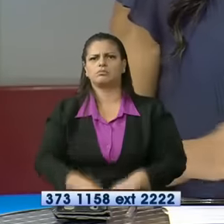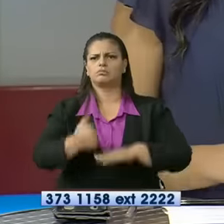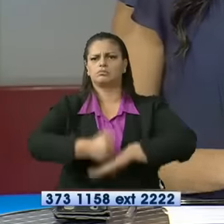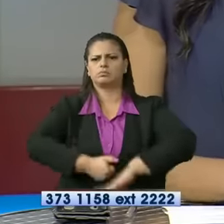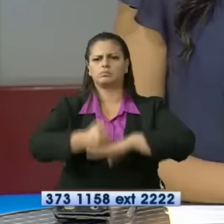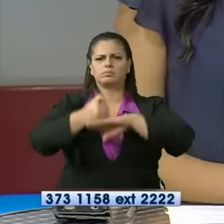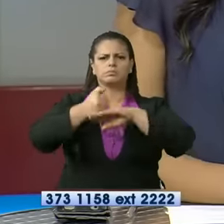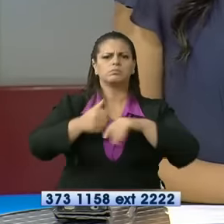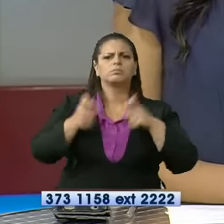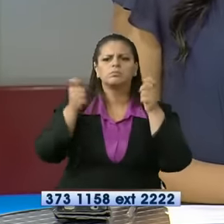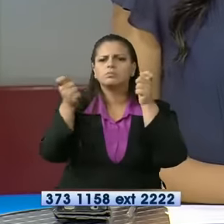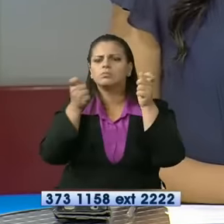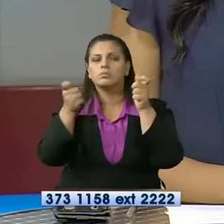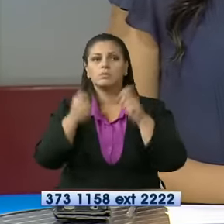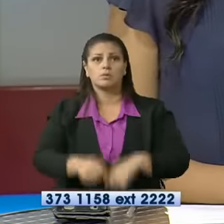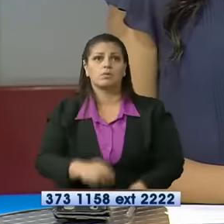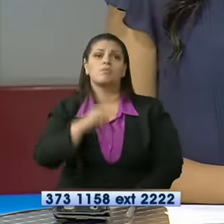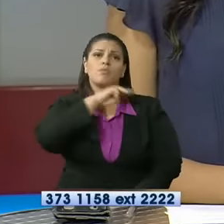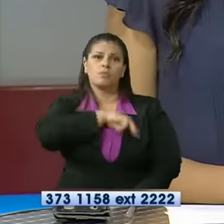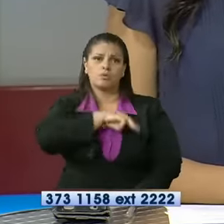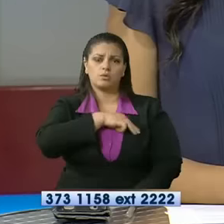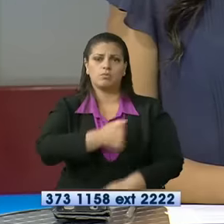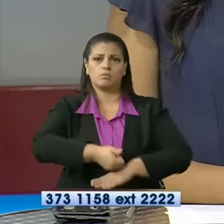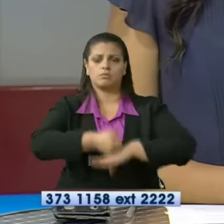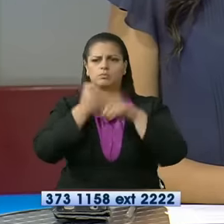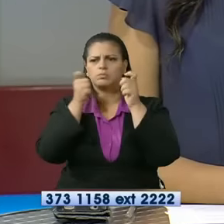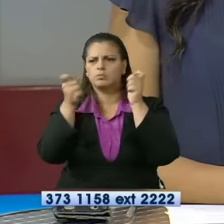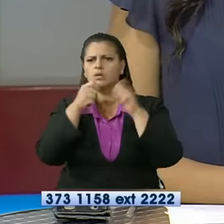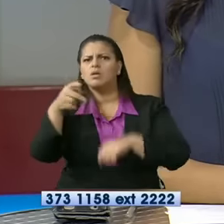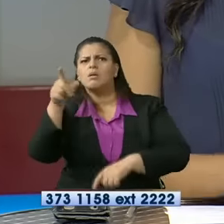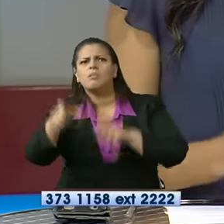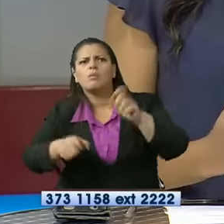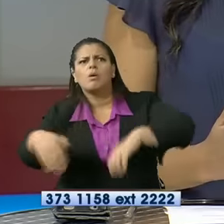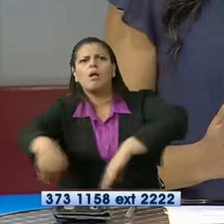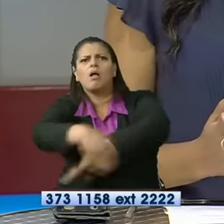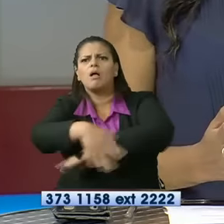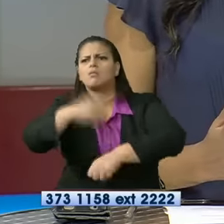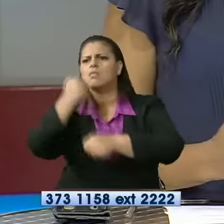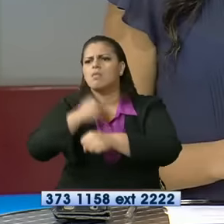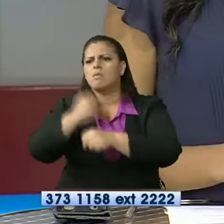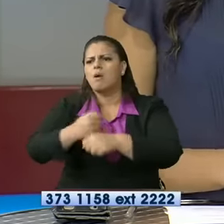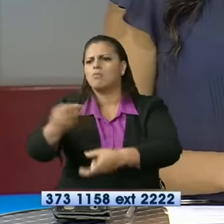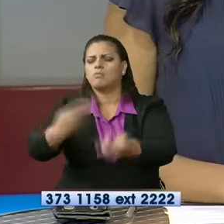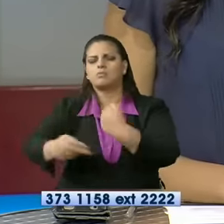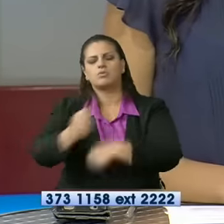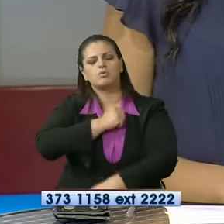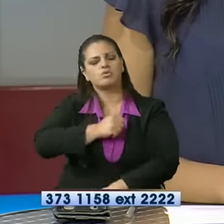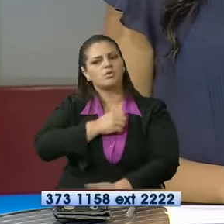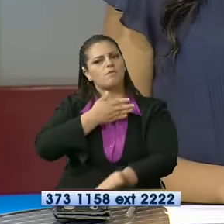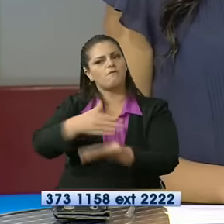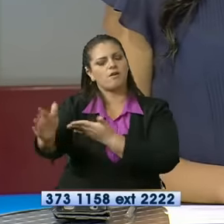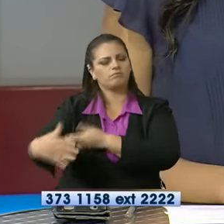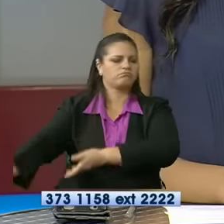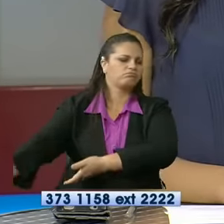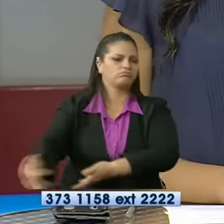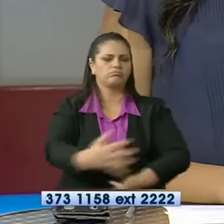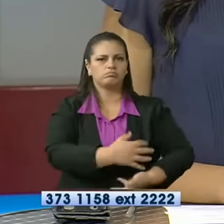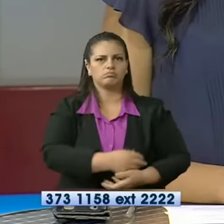funcionarios municipales retiraron mercadería a comerciantes informales y se explicaron los motivos para proceder con esa acción.